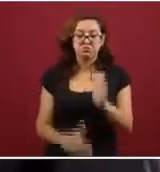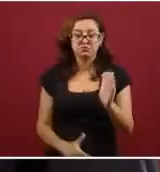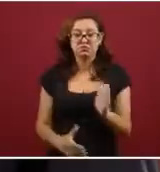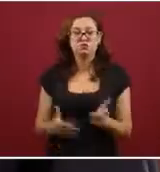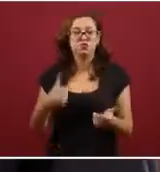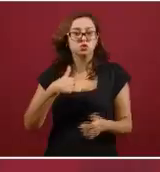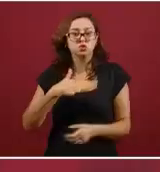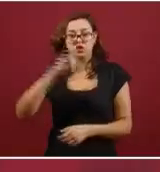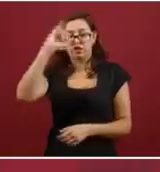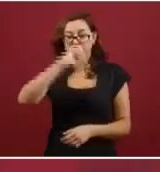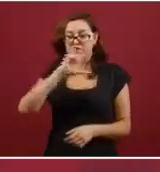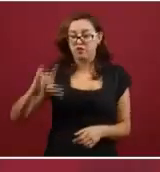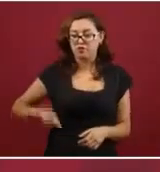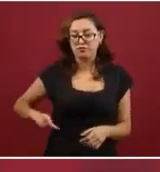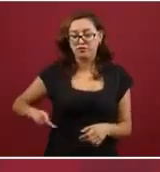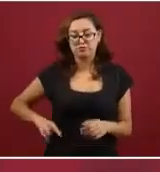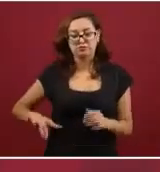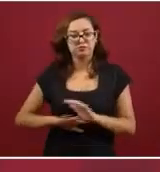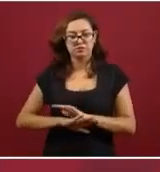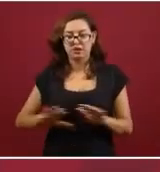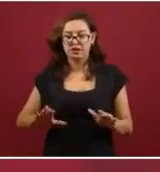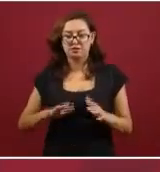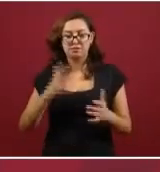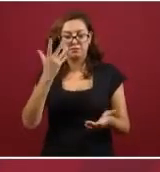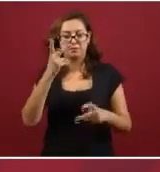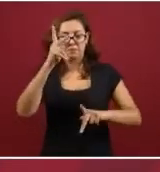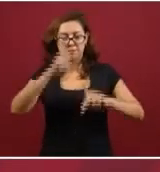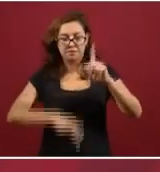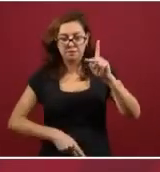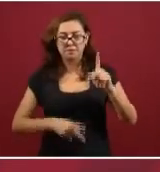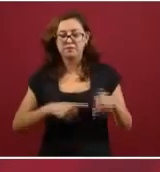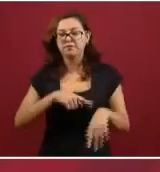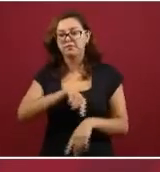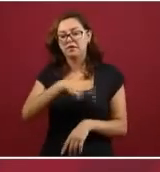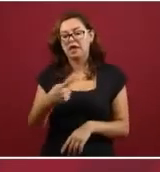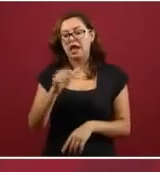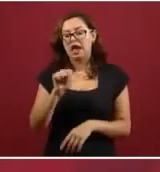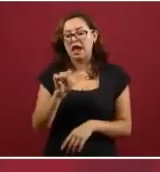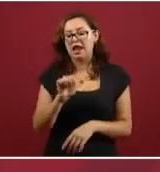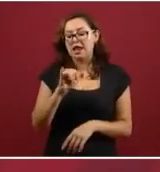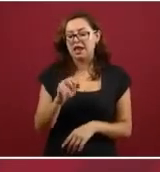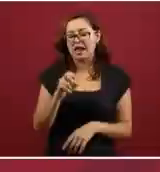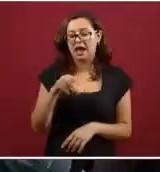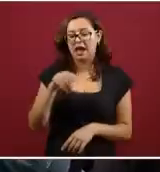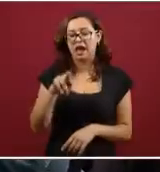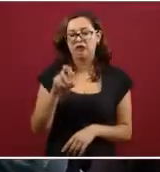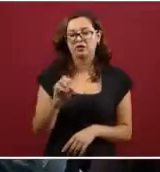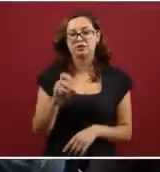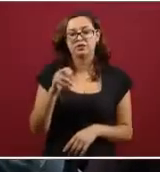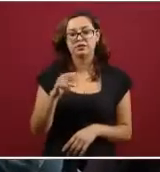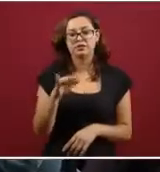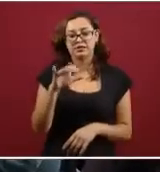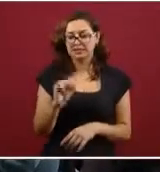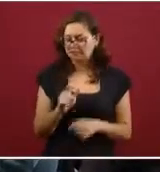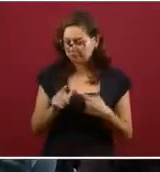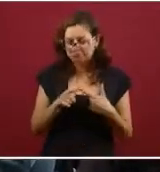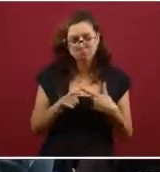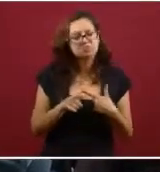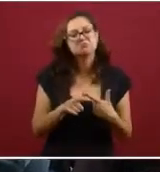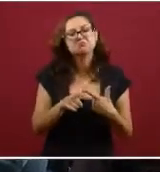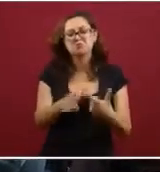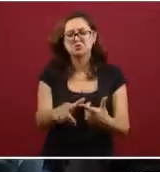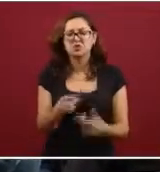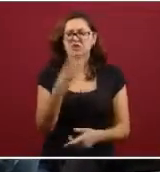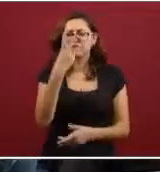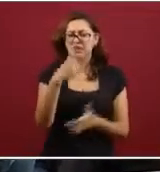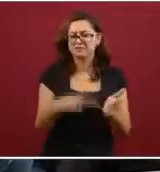ya no estaba, él siguió con Alejandro Encinas como secretario de Finanzas y es